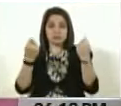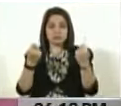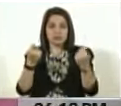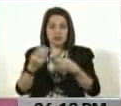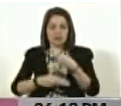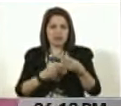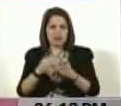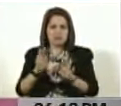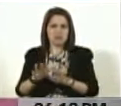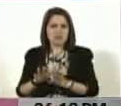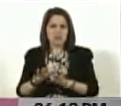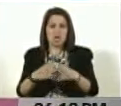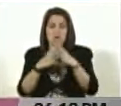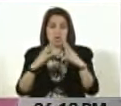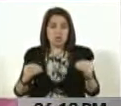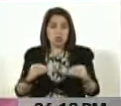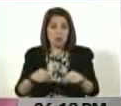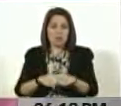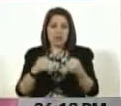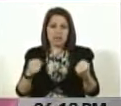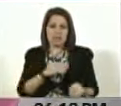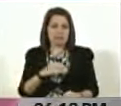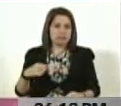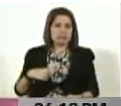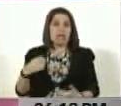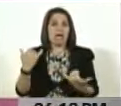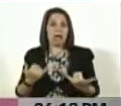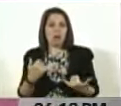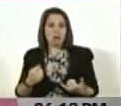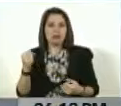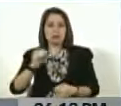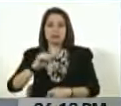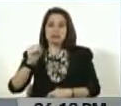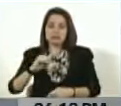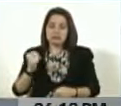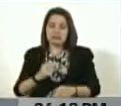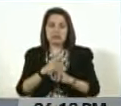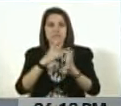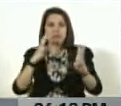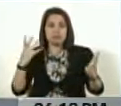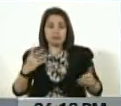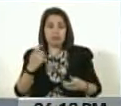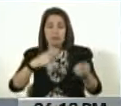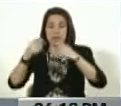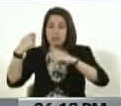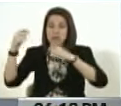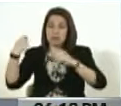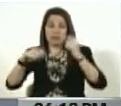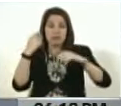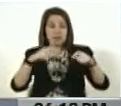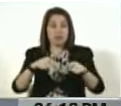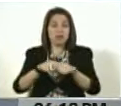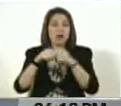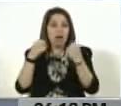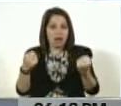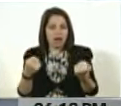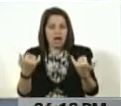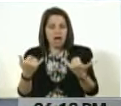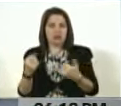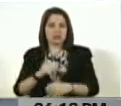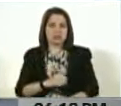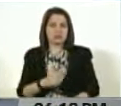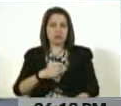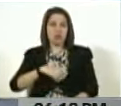eso, todas las panaderías privadas del sector ahora sí están sacando pan. ¿Entiendes? Repitiendo entonces, de alguna otra manera, pero claro, un poco de manera con privada